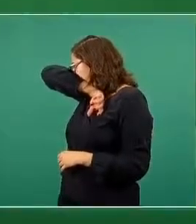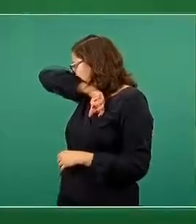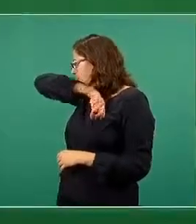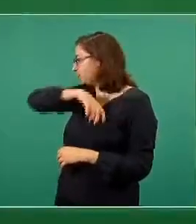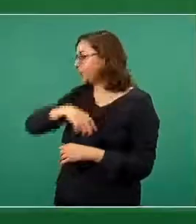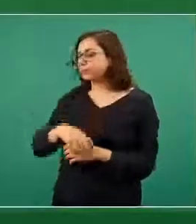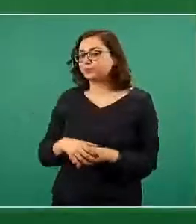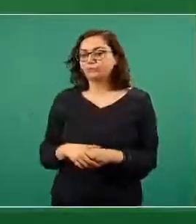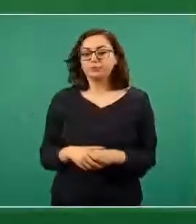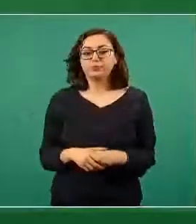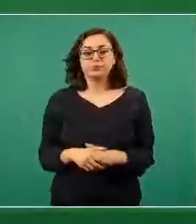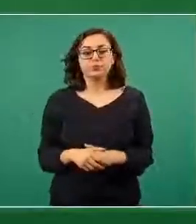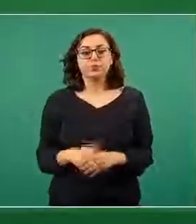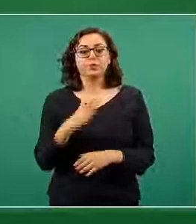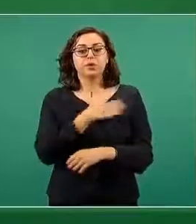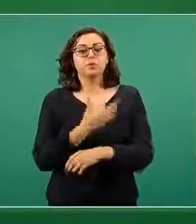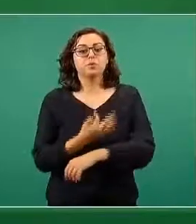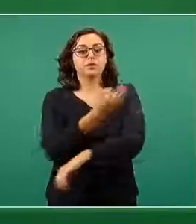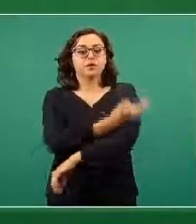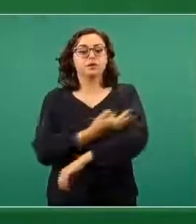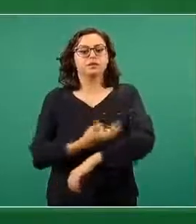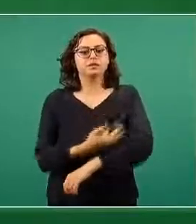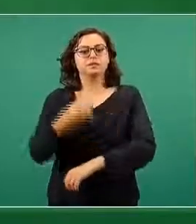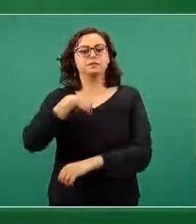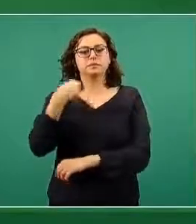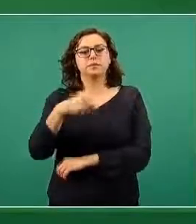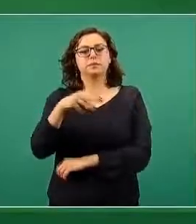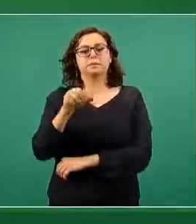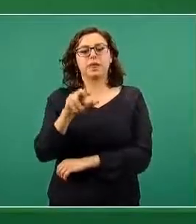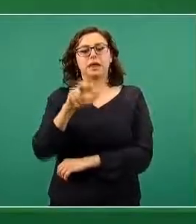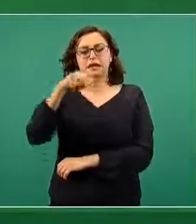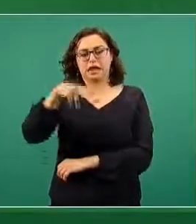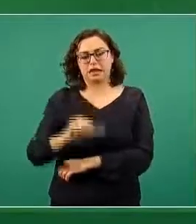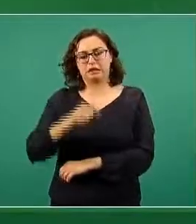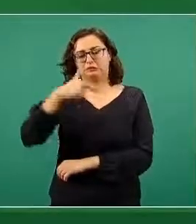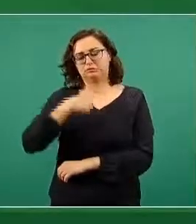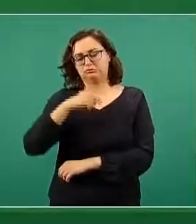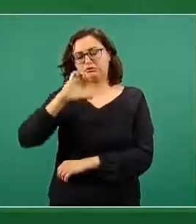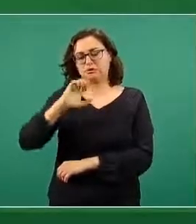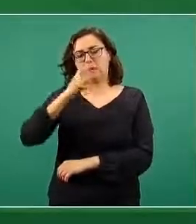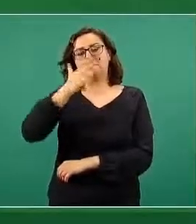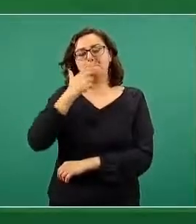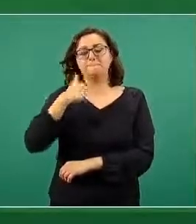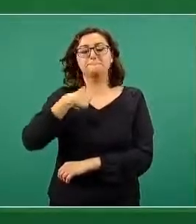Buenas tardes, soy Mariela Chávez de Vallejo, Chihuahua. Tengo una pregunta. Mi mamá tiene